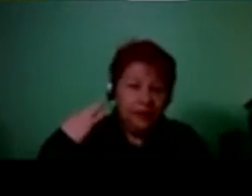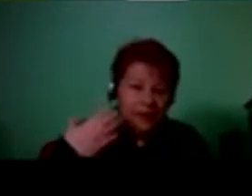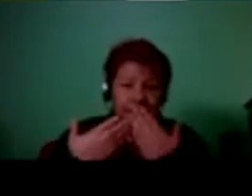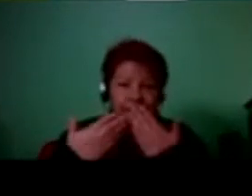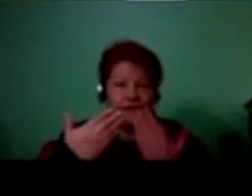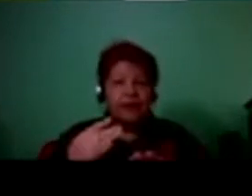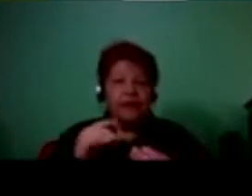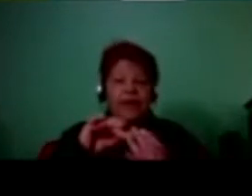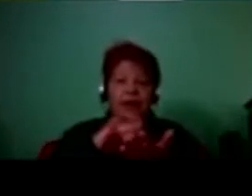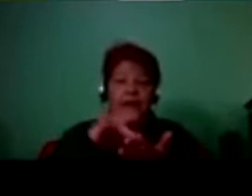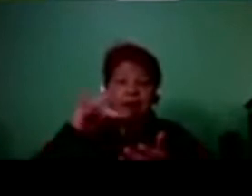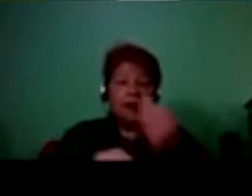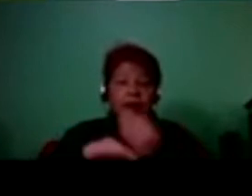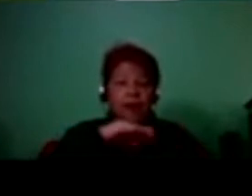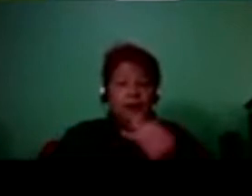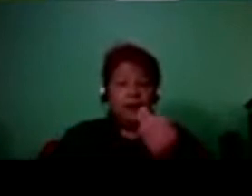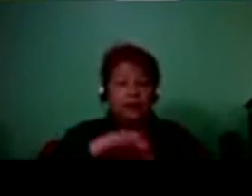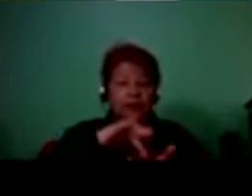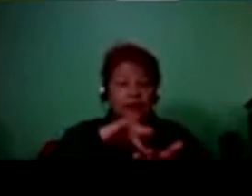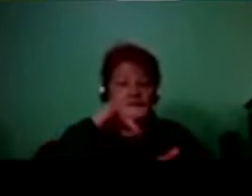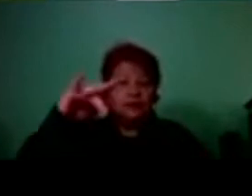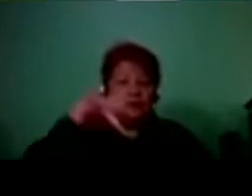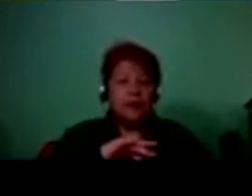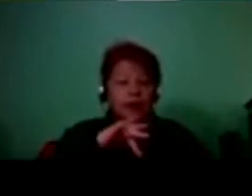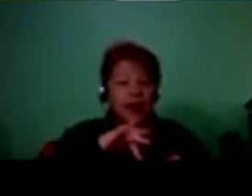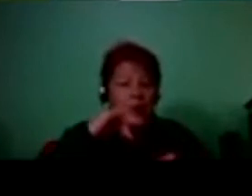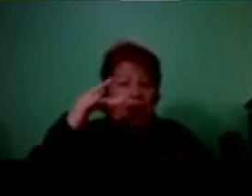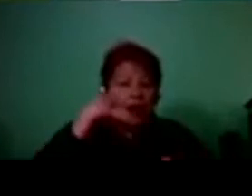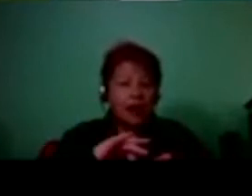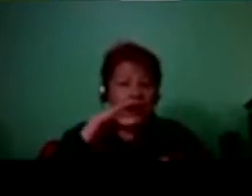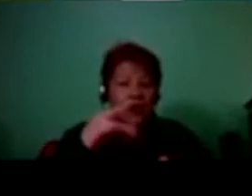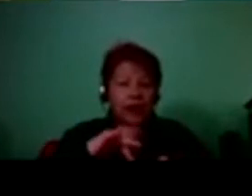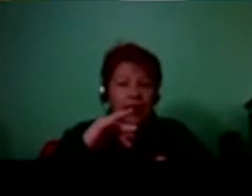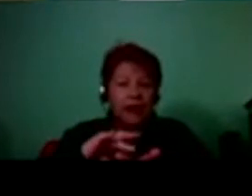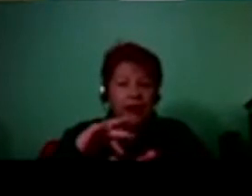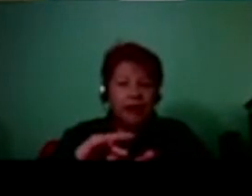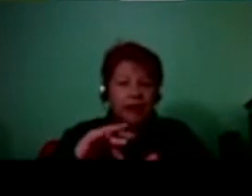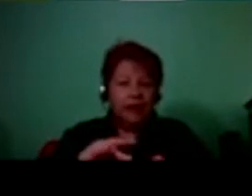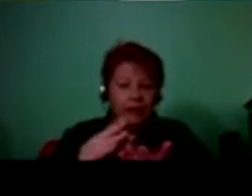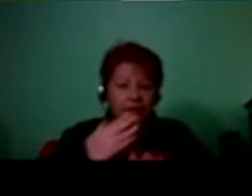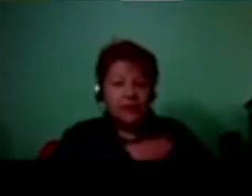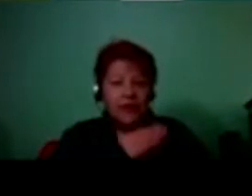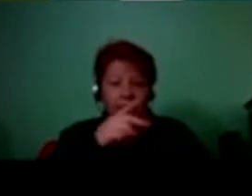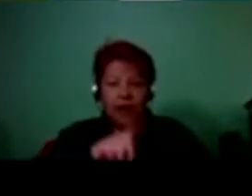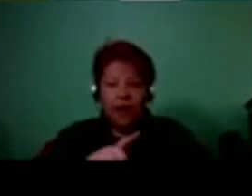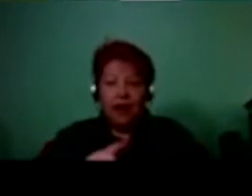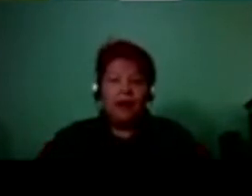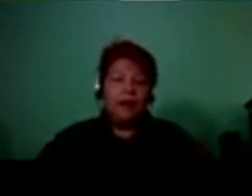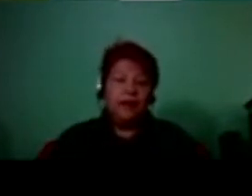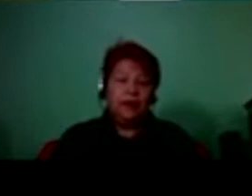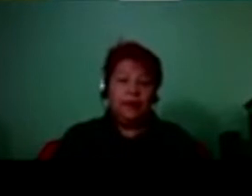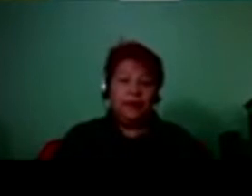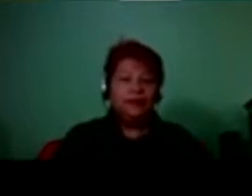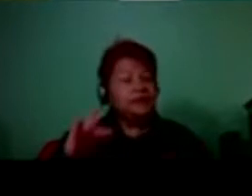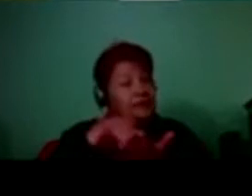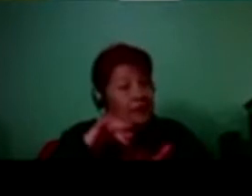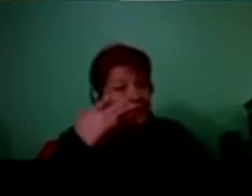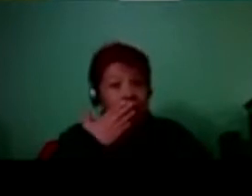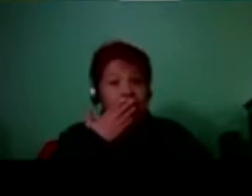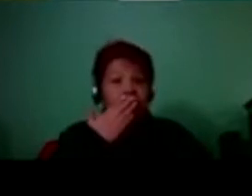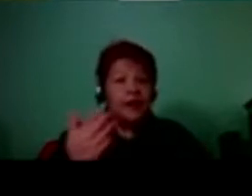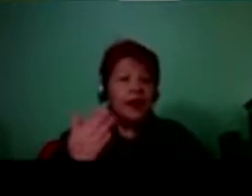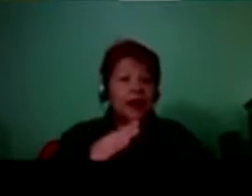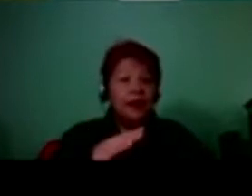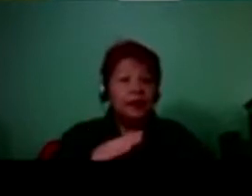todos. Gracias. Muchas gracias. Gracias. Muchas gracias. Gracias. Gracias. Ahí a todos. Gracias.